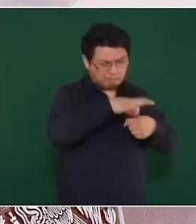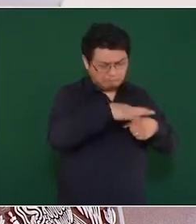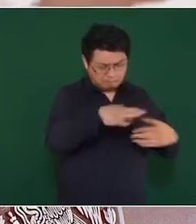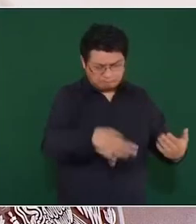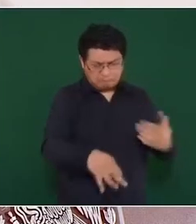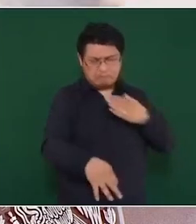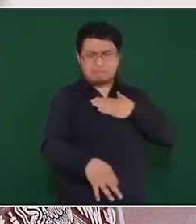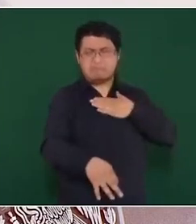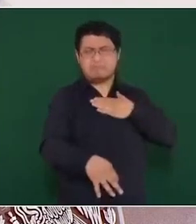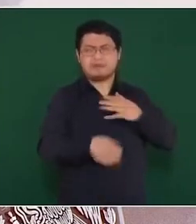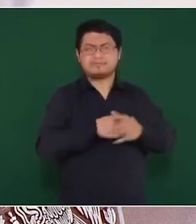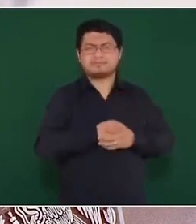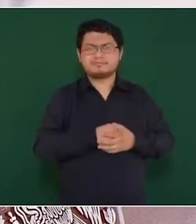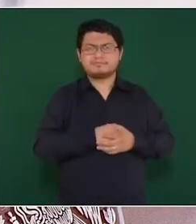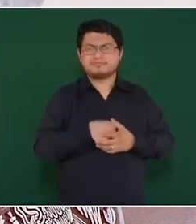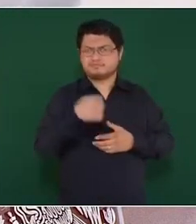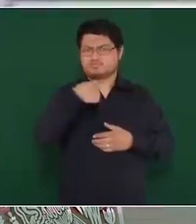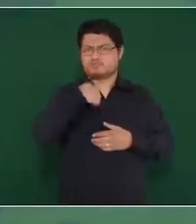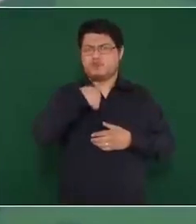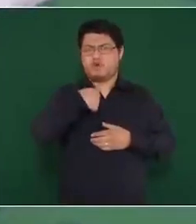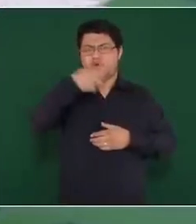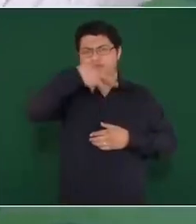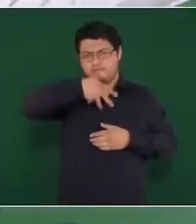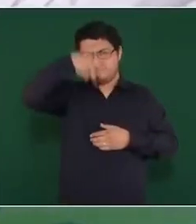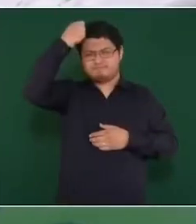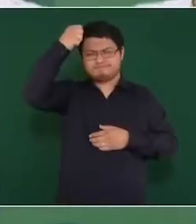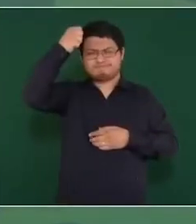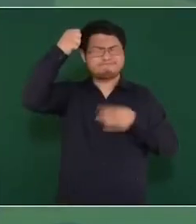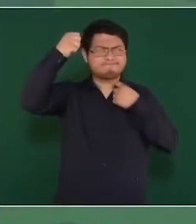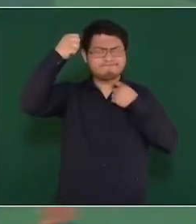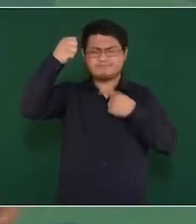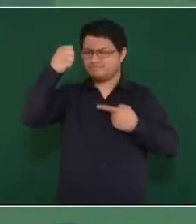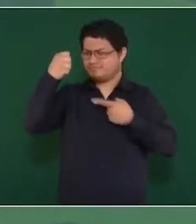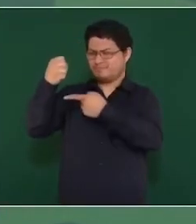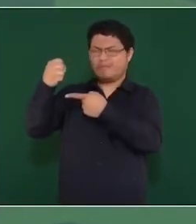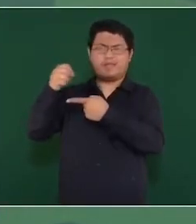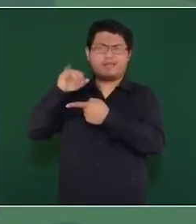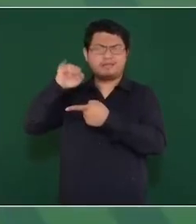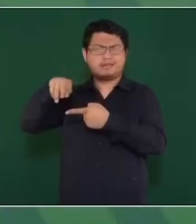Fui candidato, nunca me reuní con los del INE,